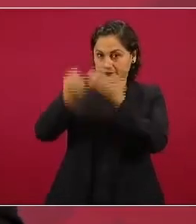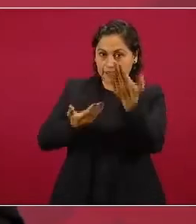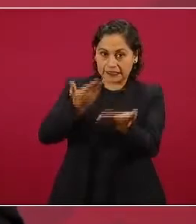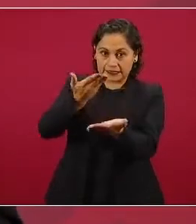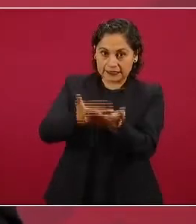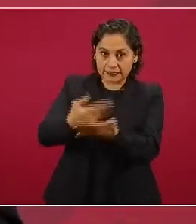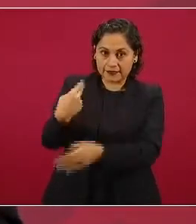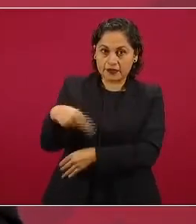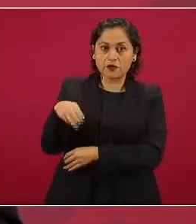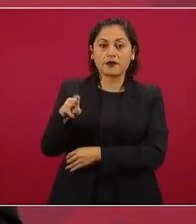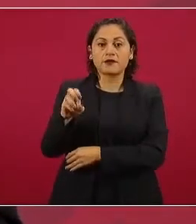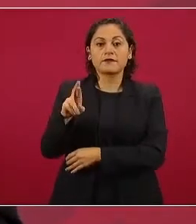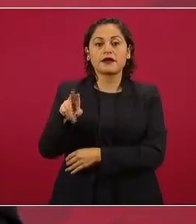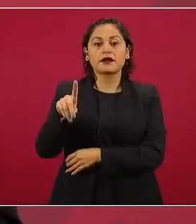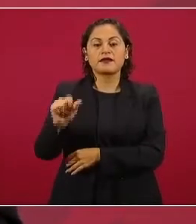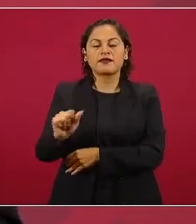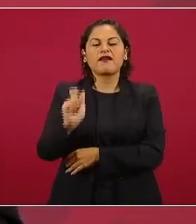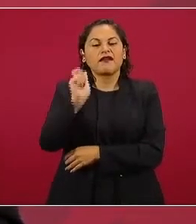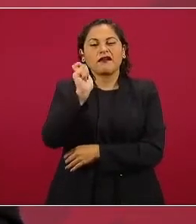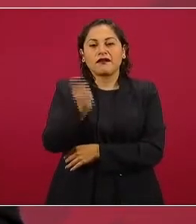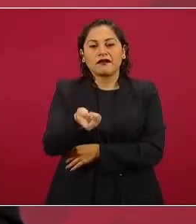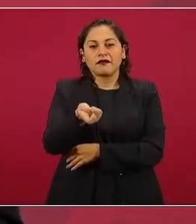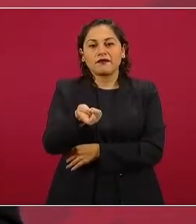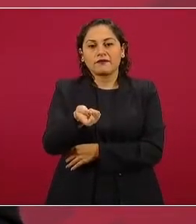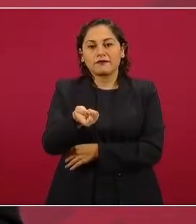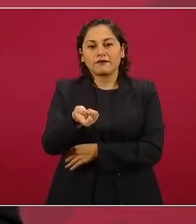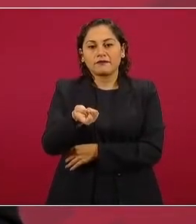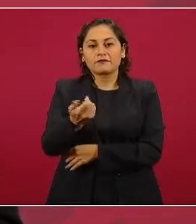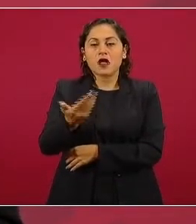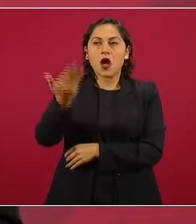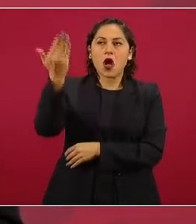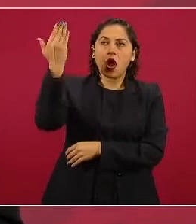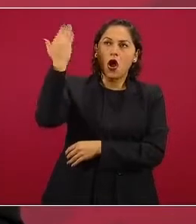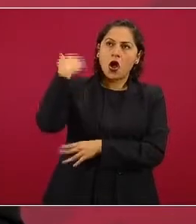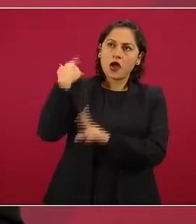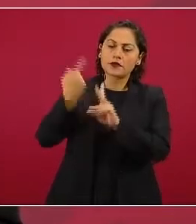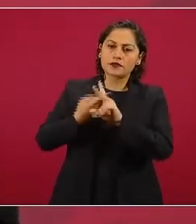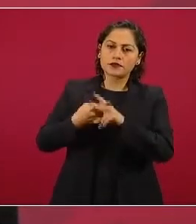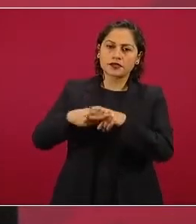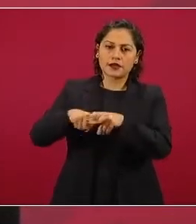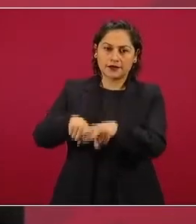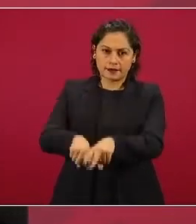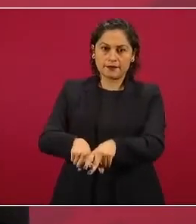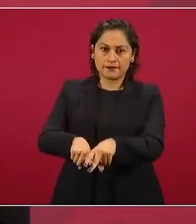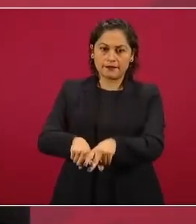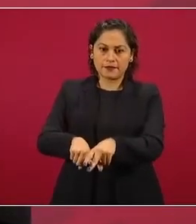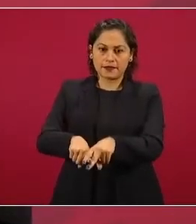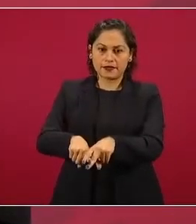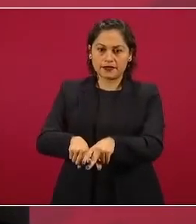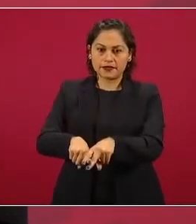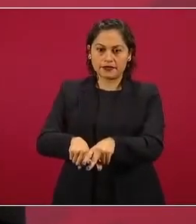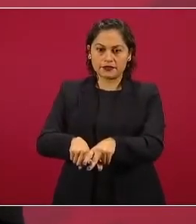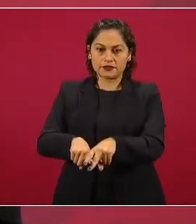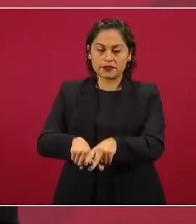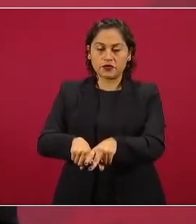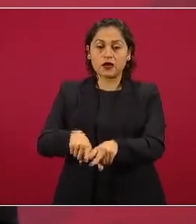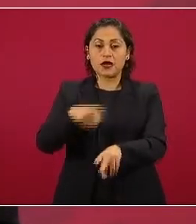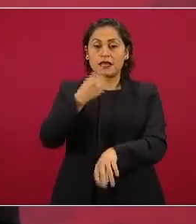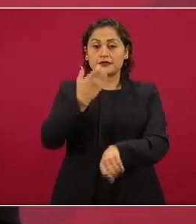denominada, es una determinación que tuvo origen en una disposición presentada al Congreso de los Estados